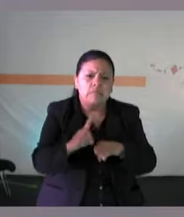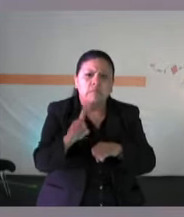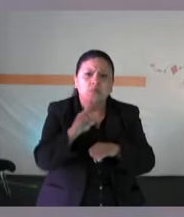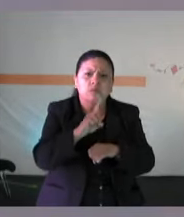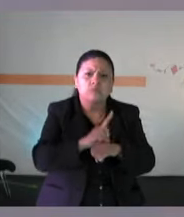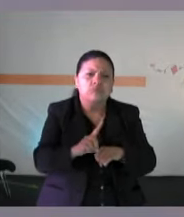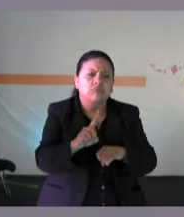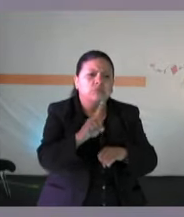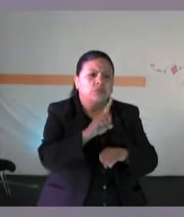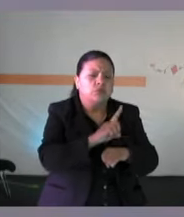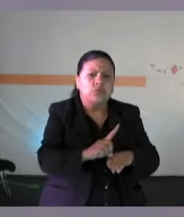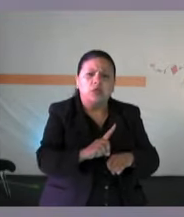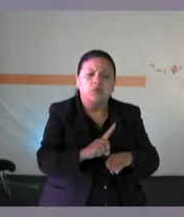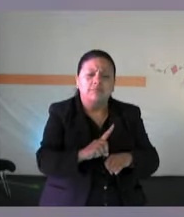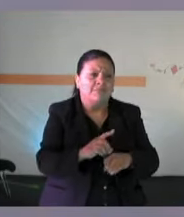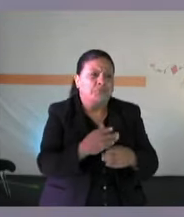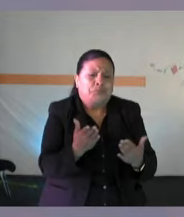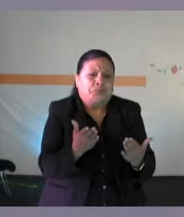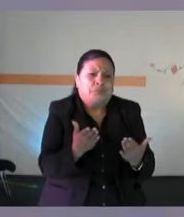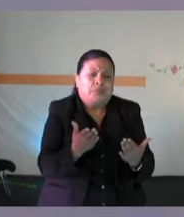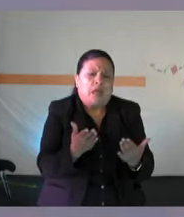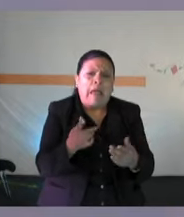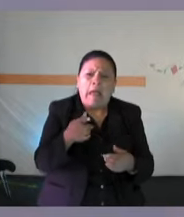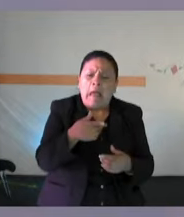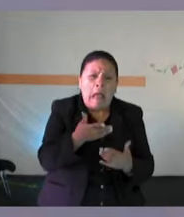O sea, no sé cuántas son mamás aquí.